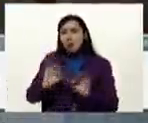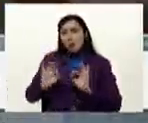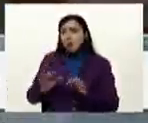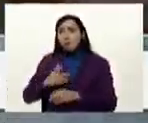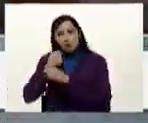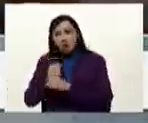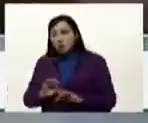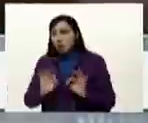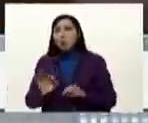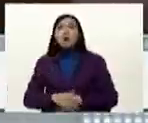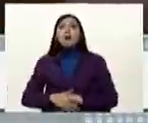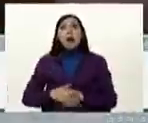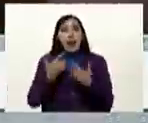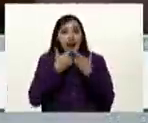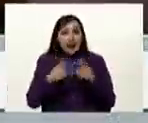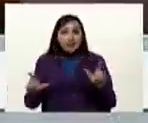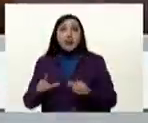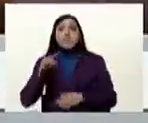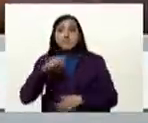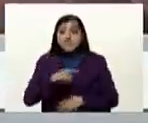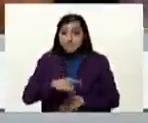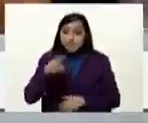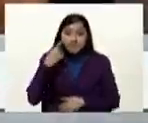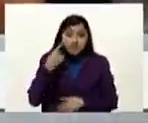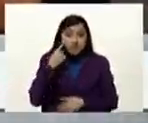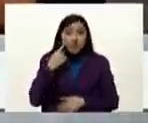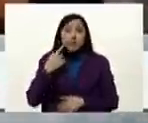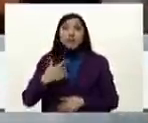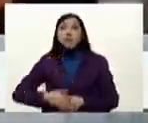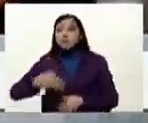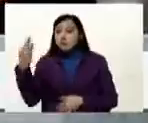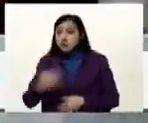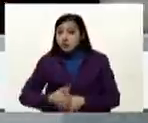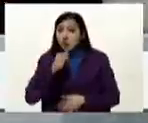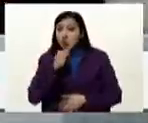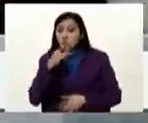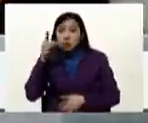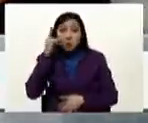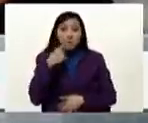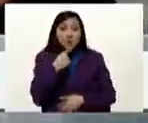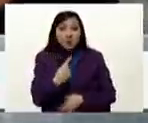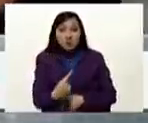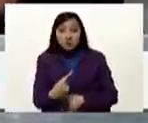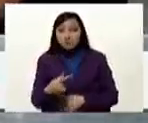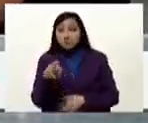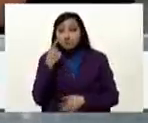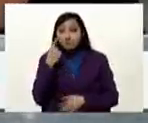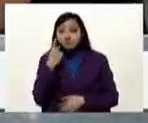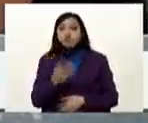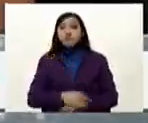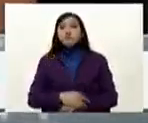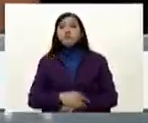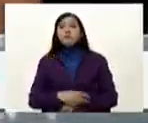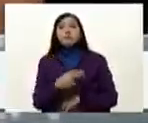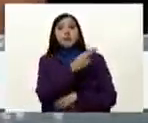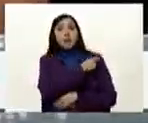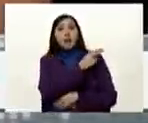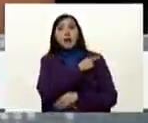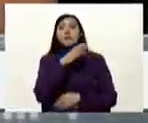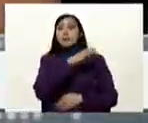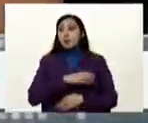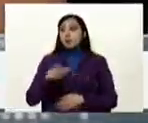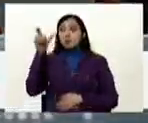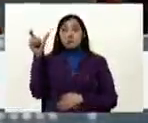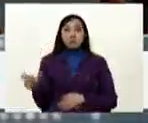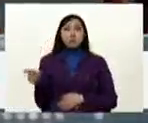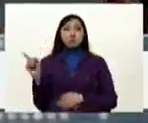partir de mañana lunes, atención, tremenda noticia ha lanzado la vicepresidenta, jefa de la Comisión